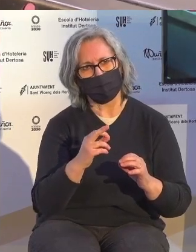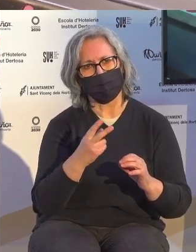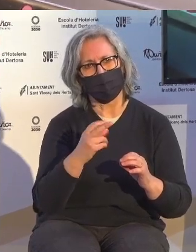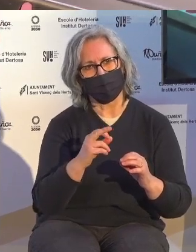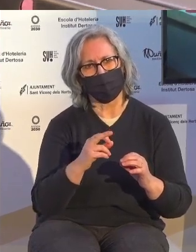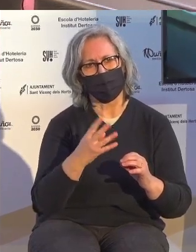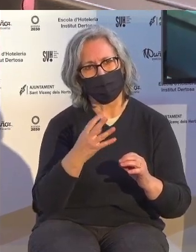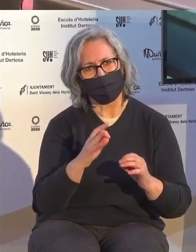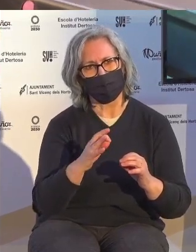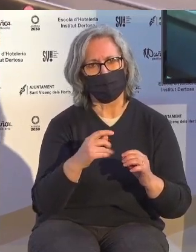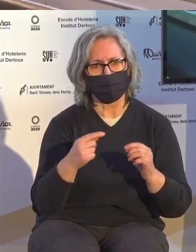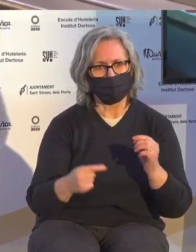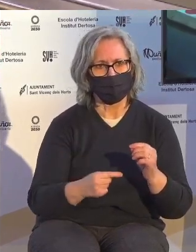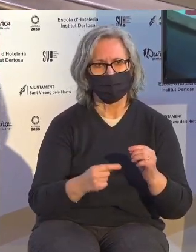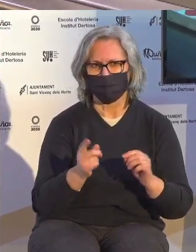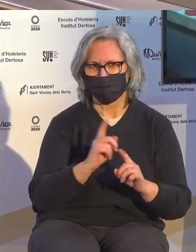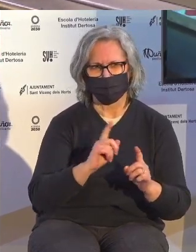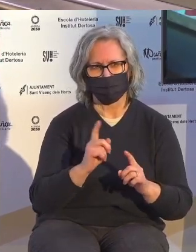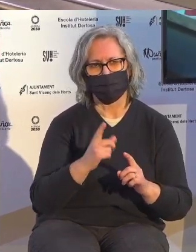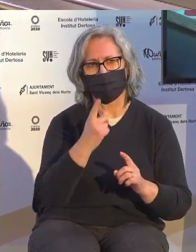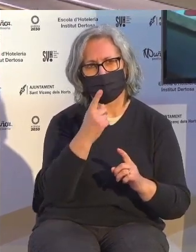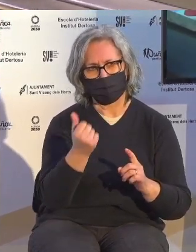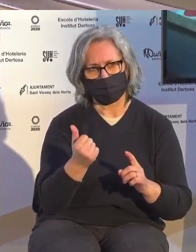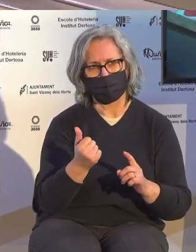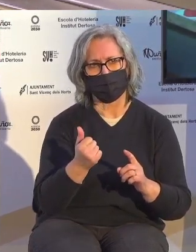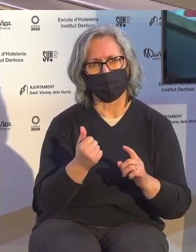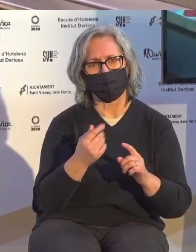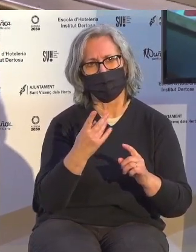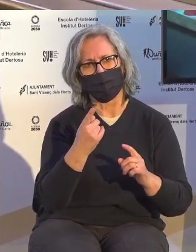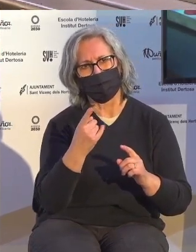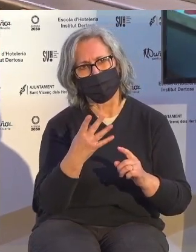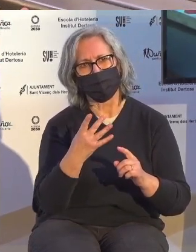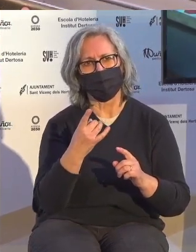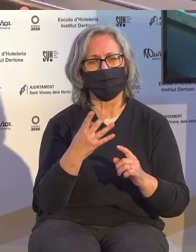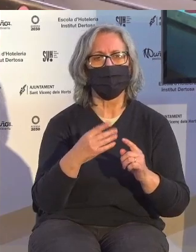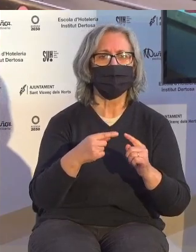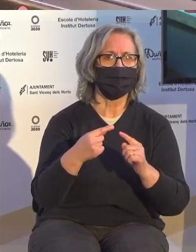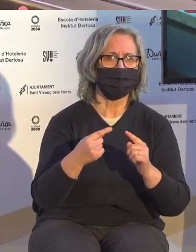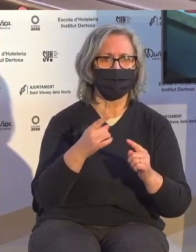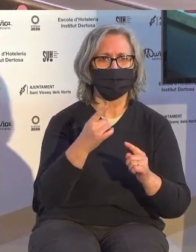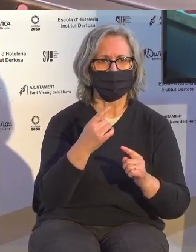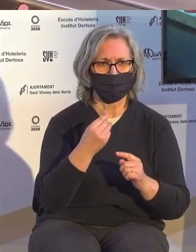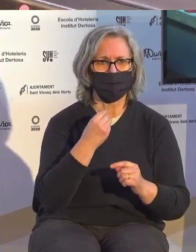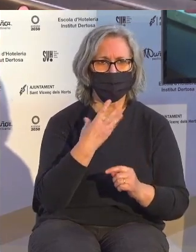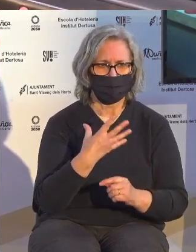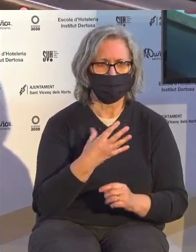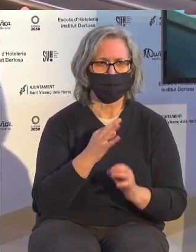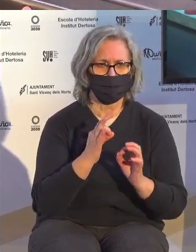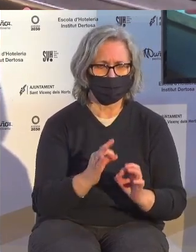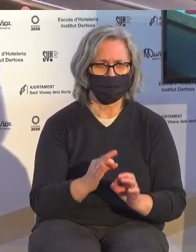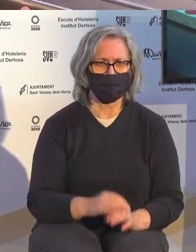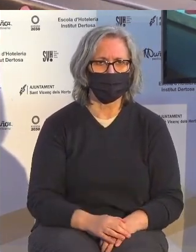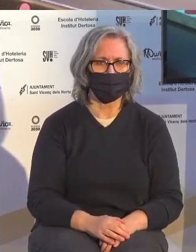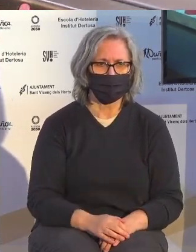está chelato que he sacado de los moldes